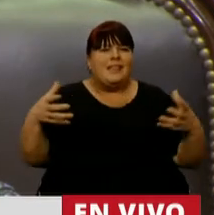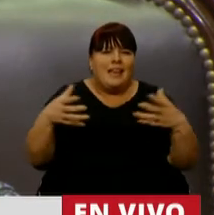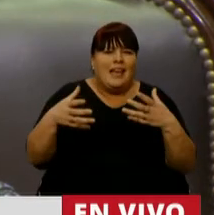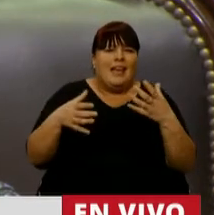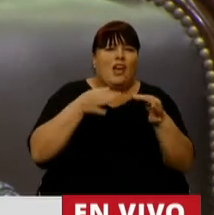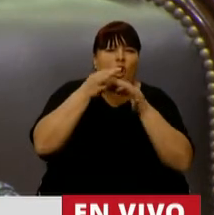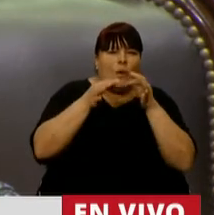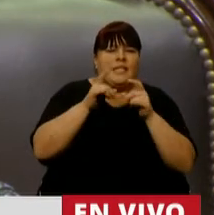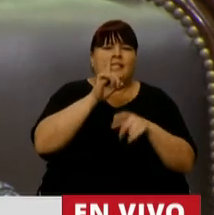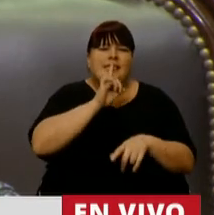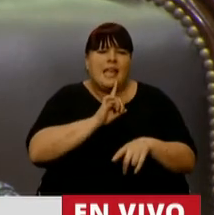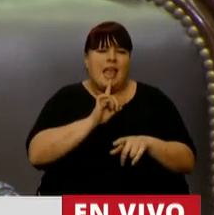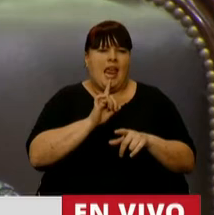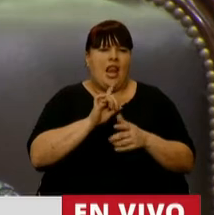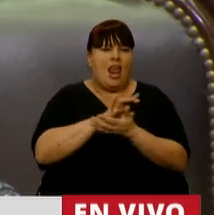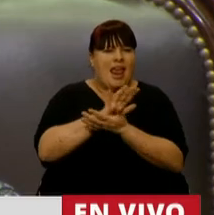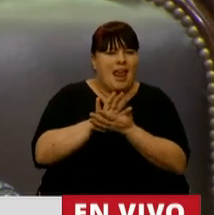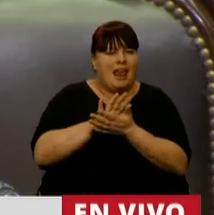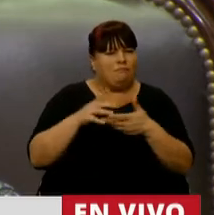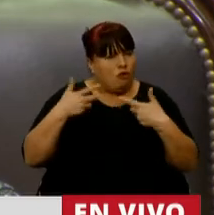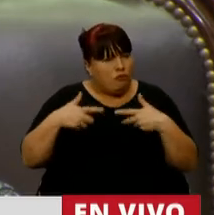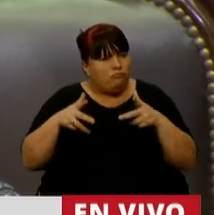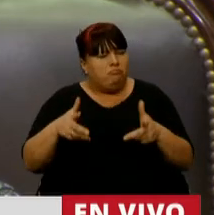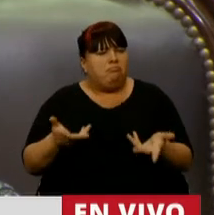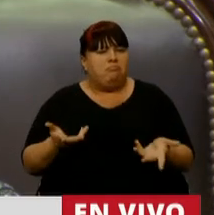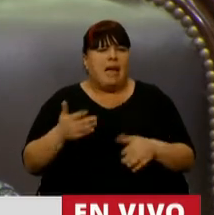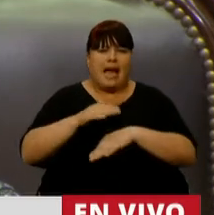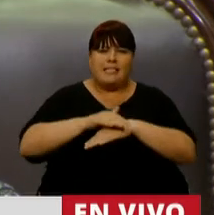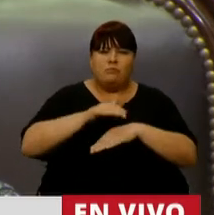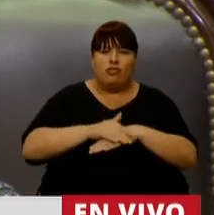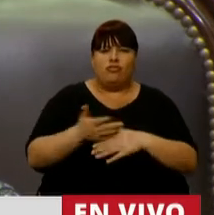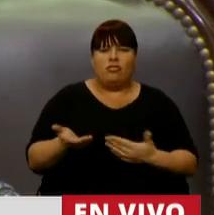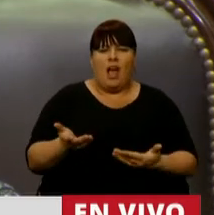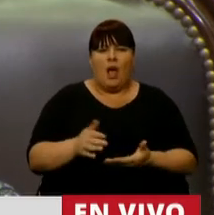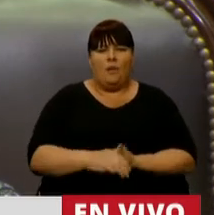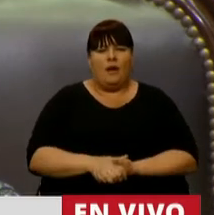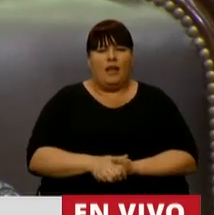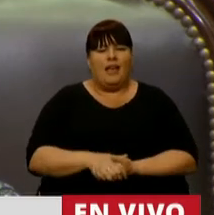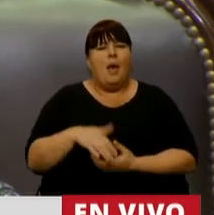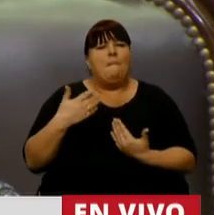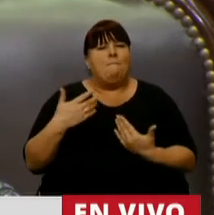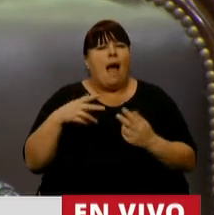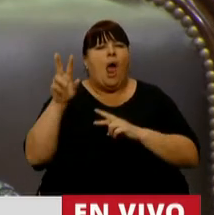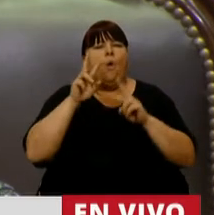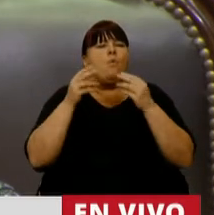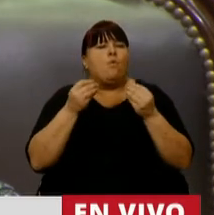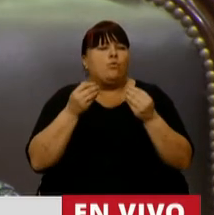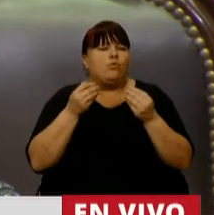diálogo serios, honestos, responsables, donde podamos